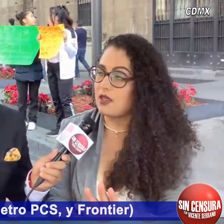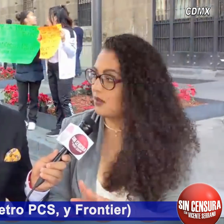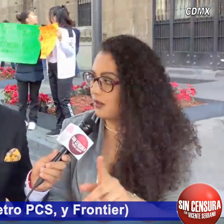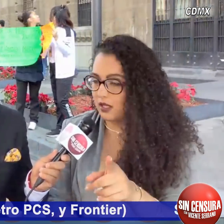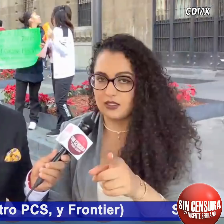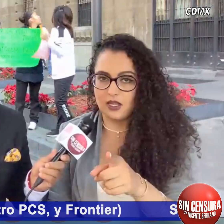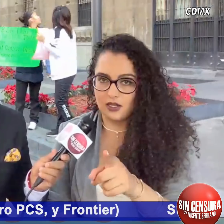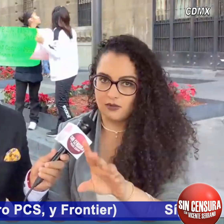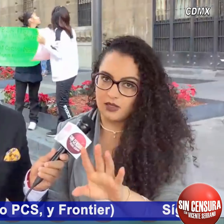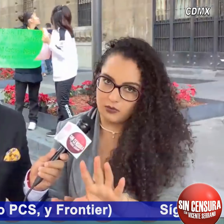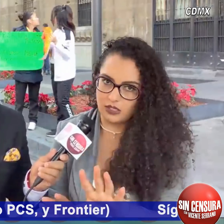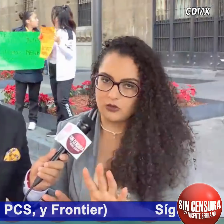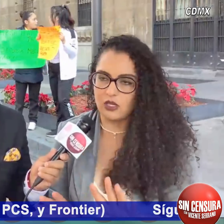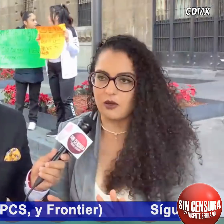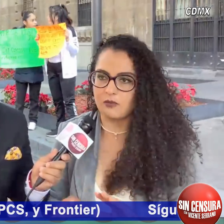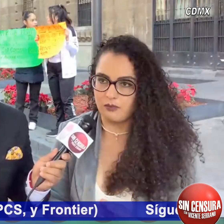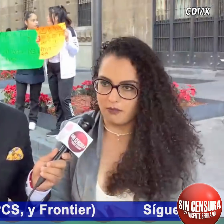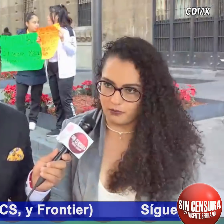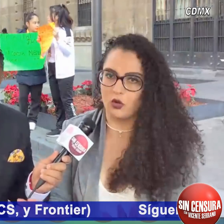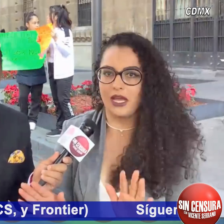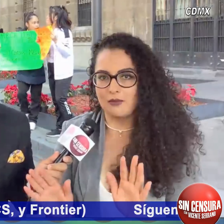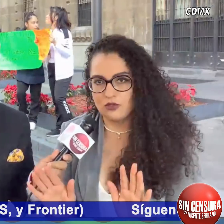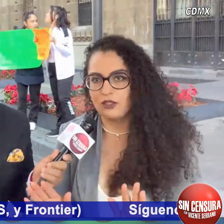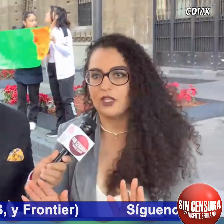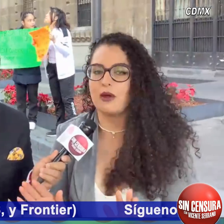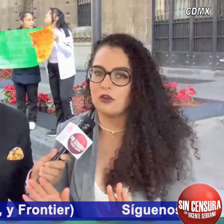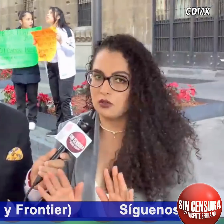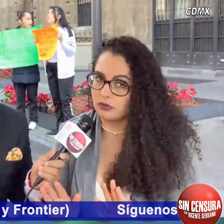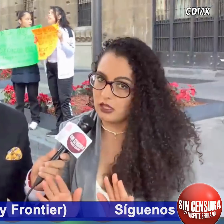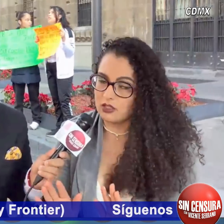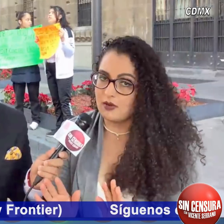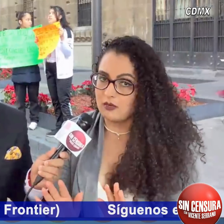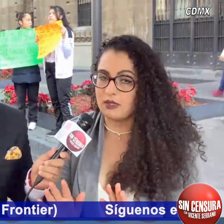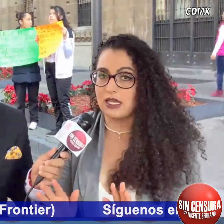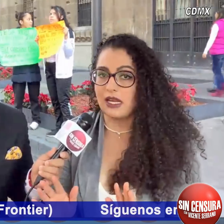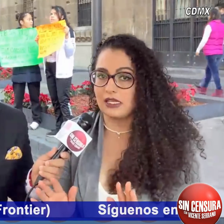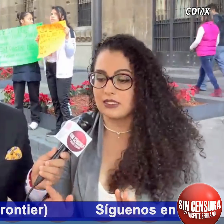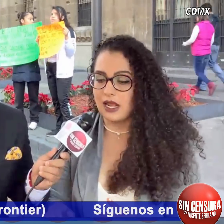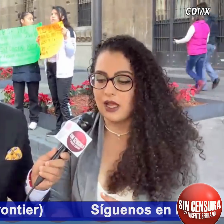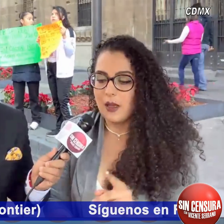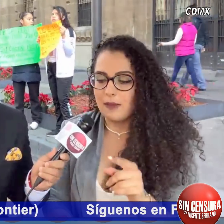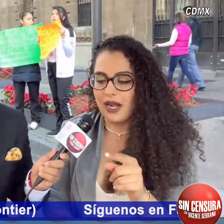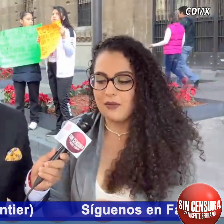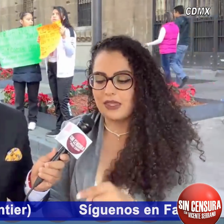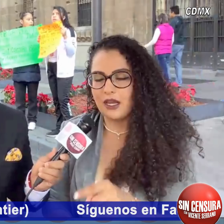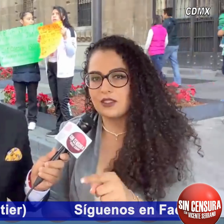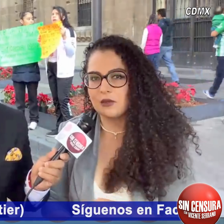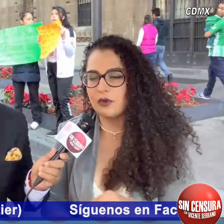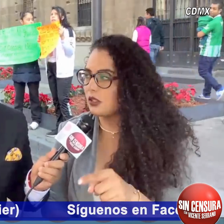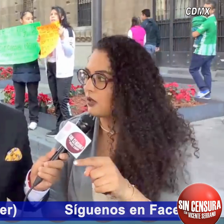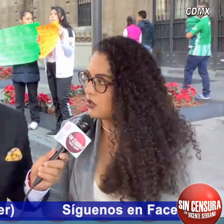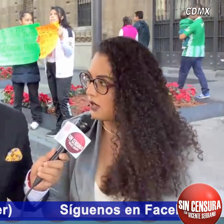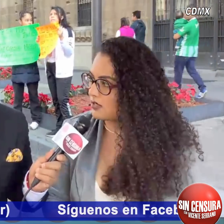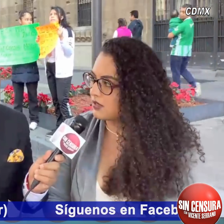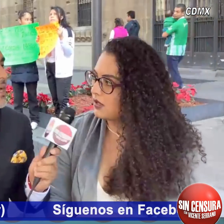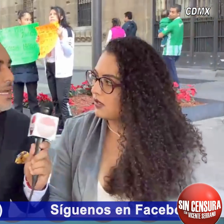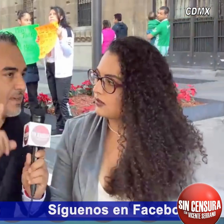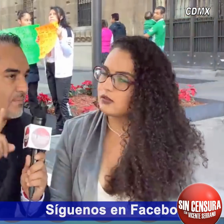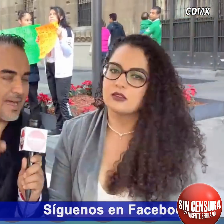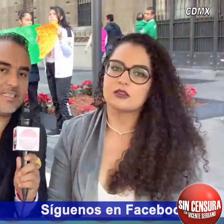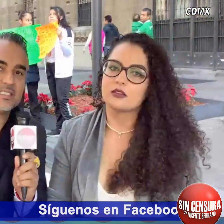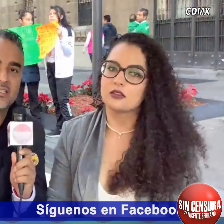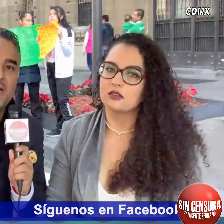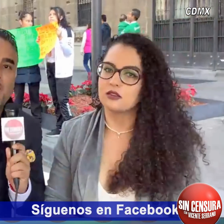algo que también debe de legislar la Cámara de Diputados, ya que tocamos el tema, los diputados deben de empezar a legislar para evitar este tipo de situaciones.